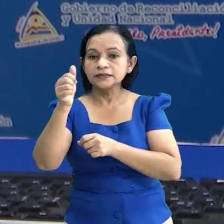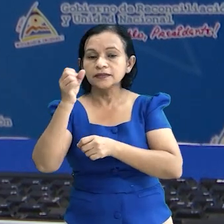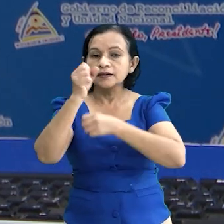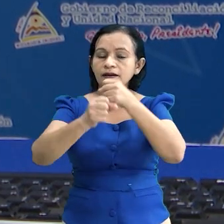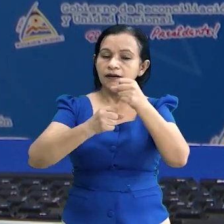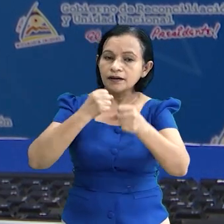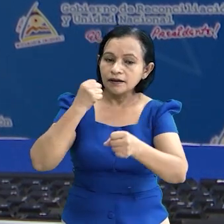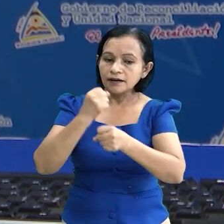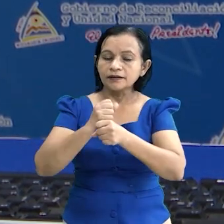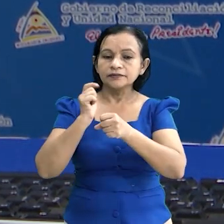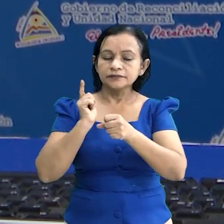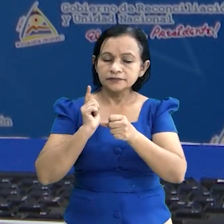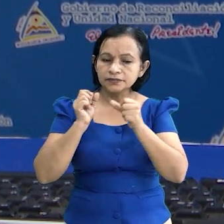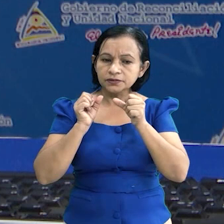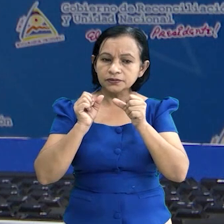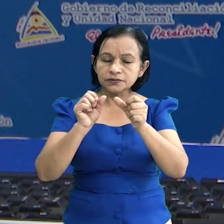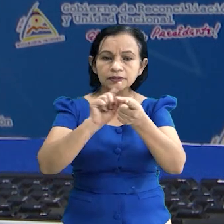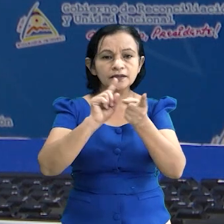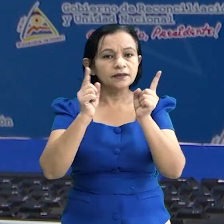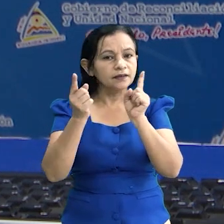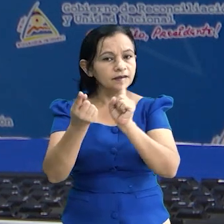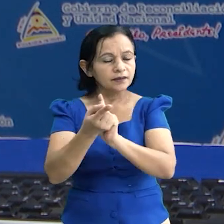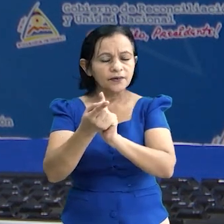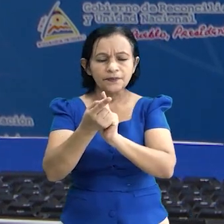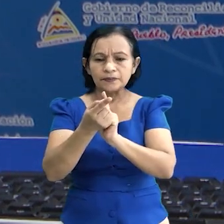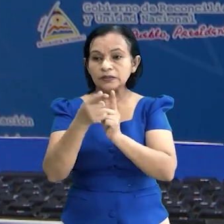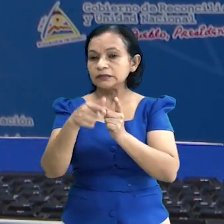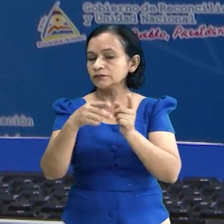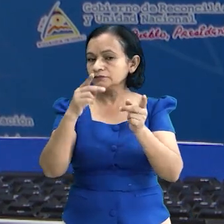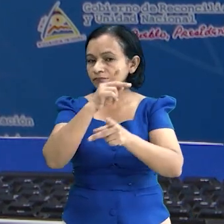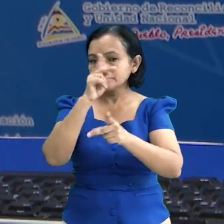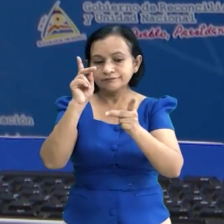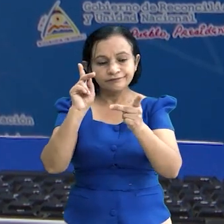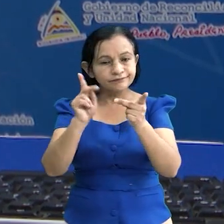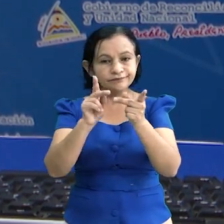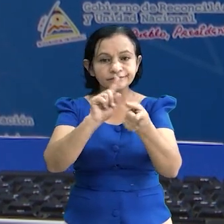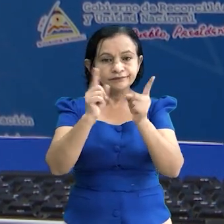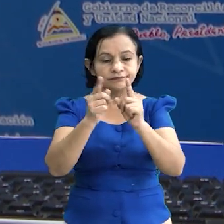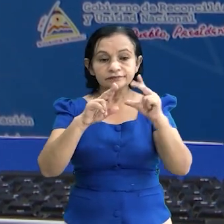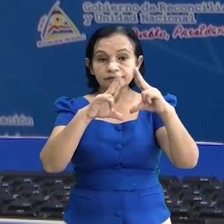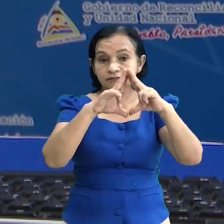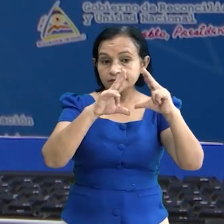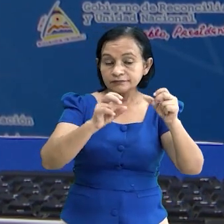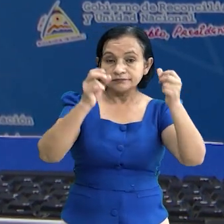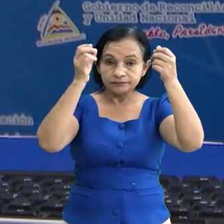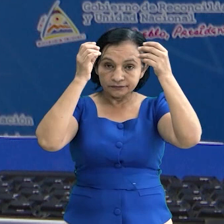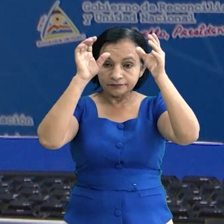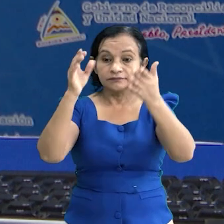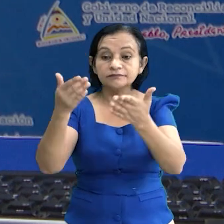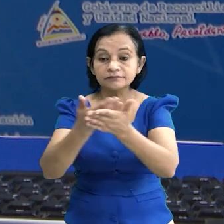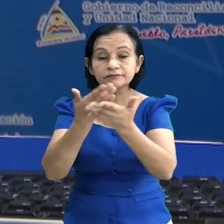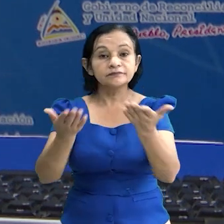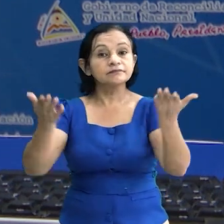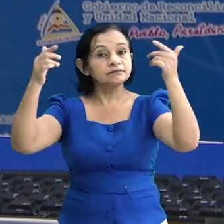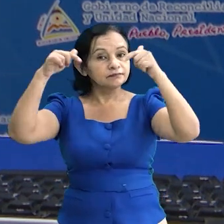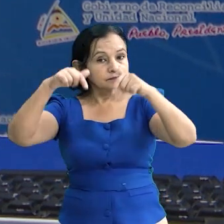años que tenemos en los que el cambio es radical. Para mí Nicaragua está tan culturizado en